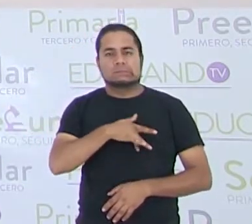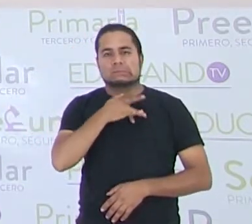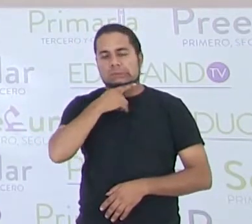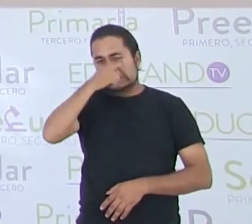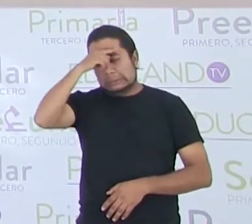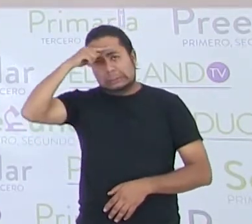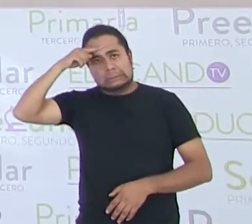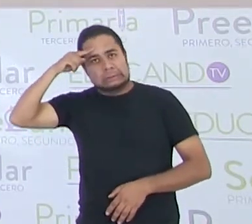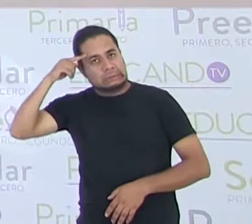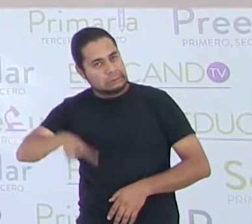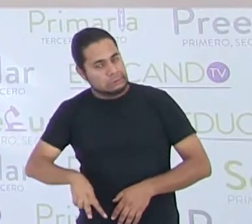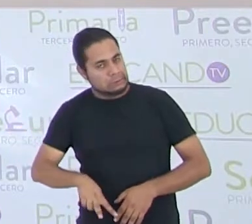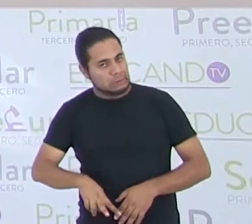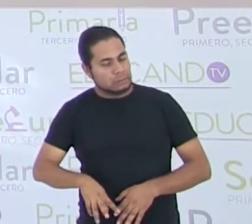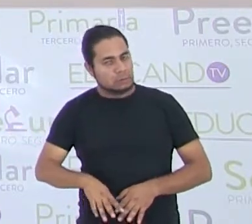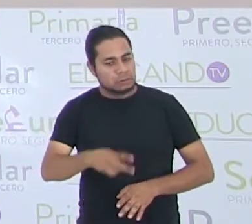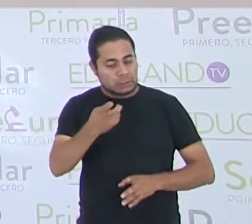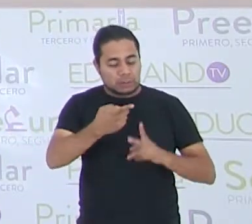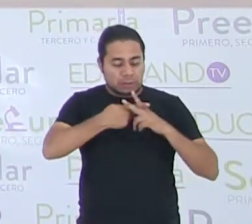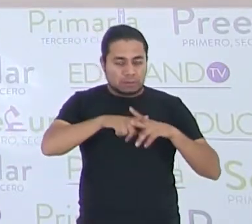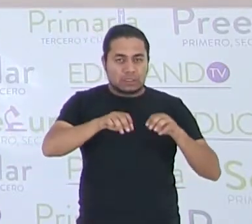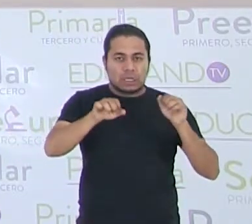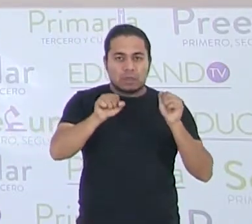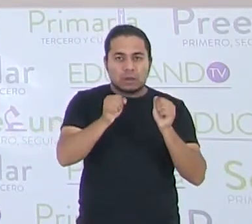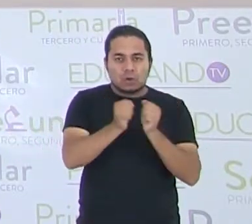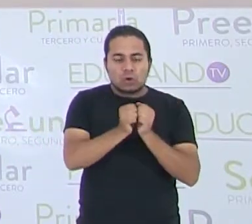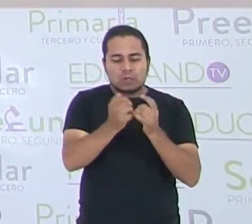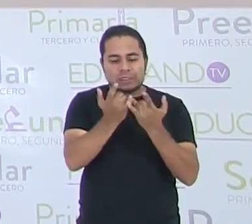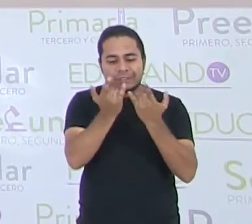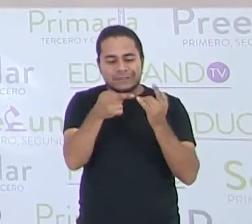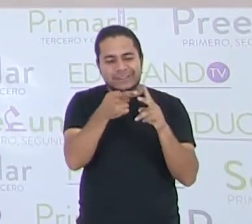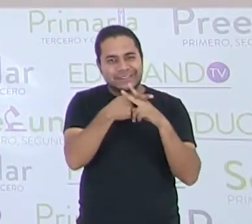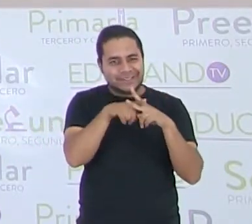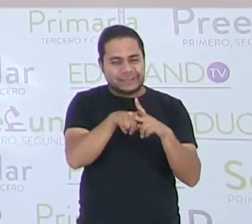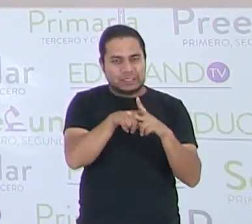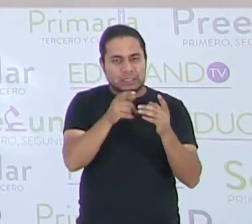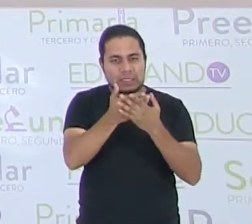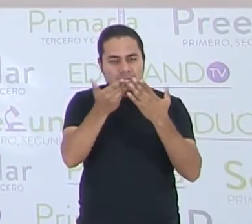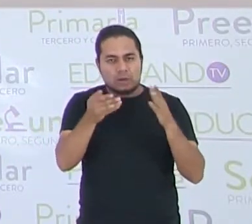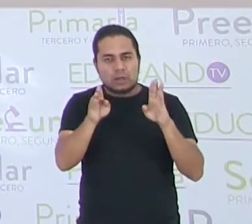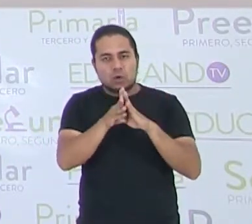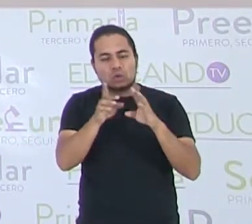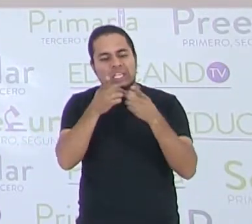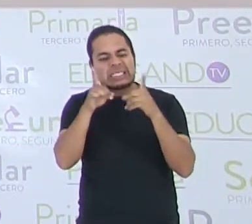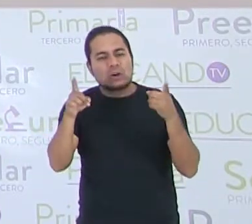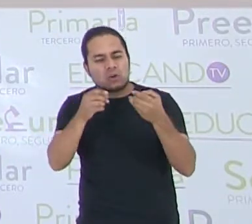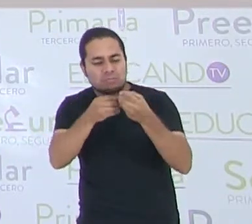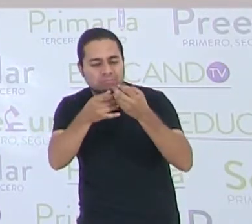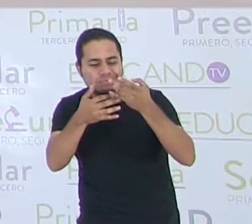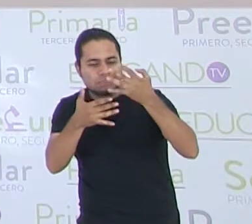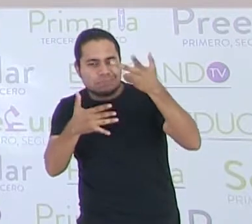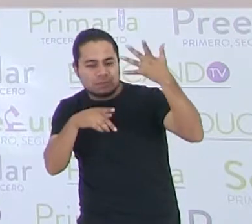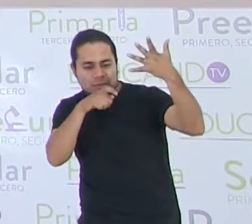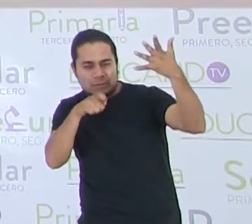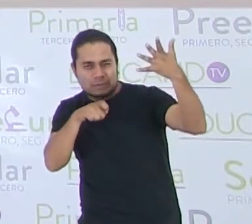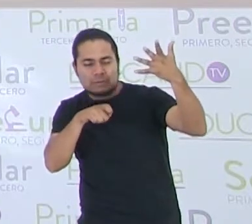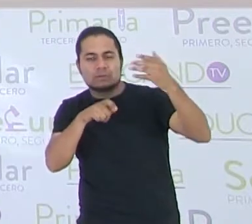Hasta ahí voy con el inicio de mi historia. Ahora voy con el desarrollo.